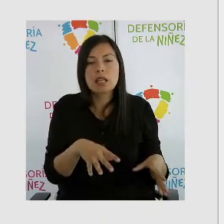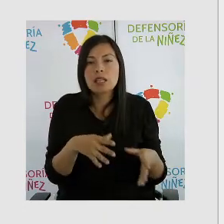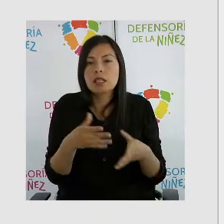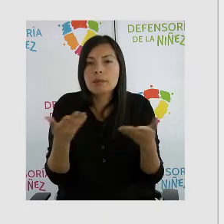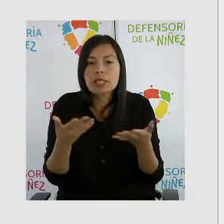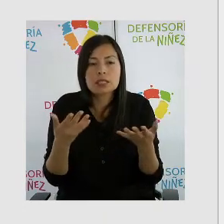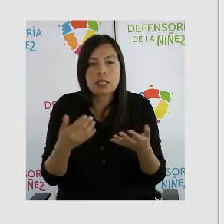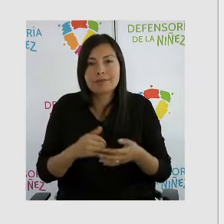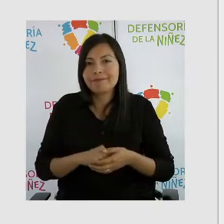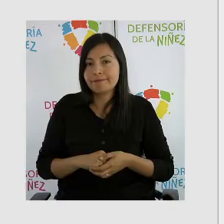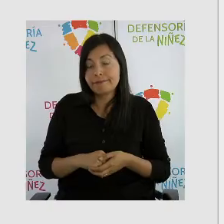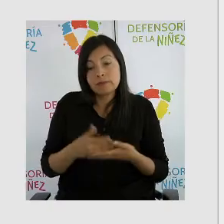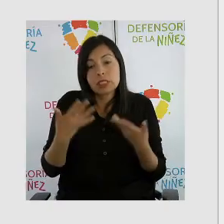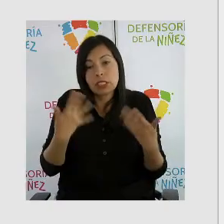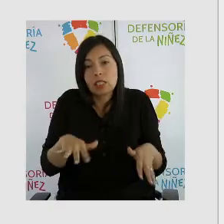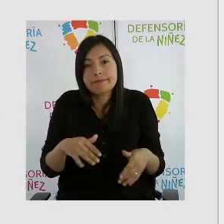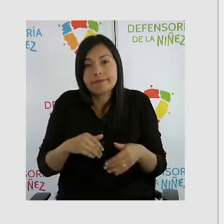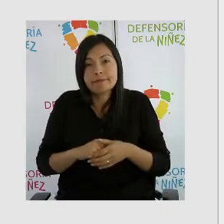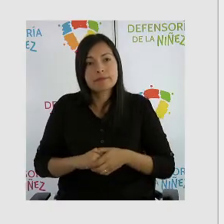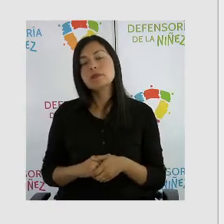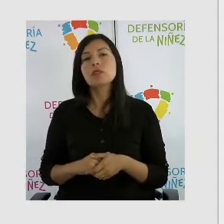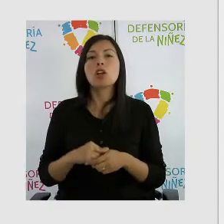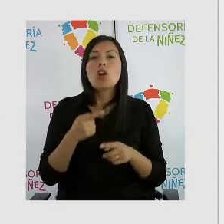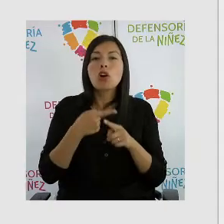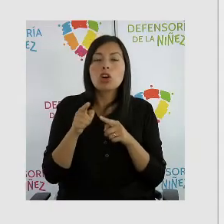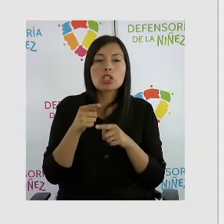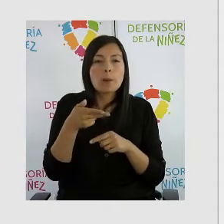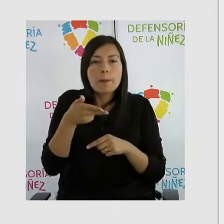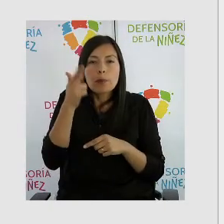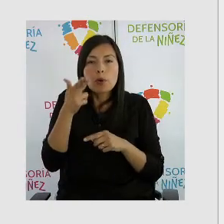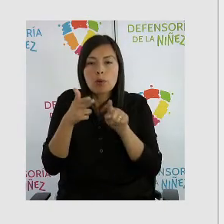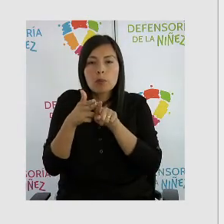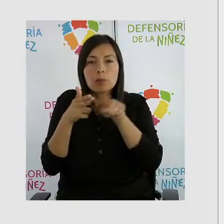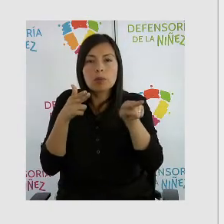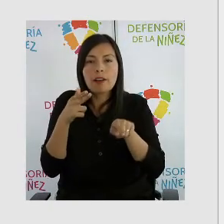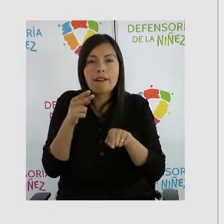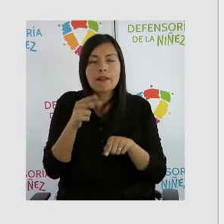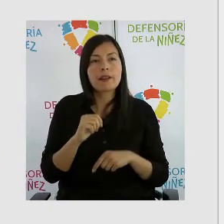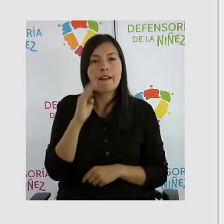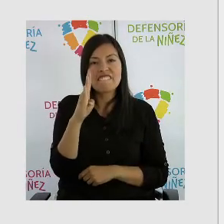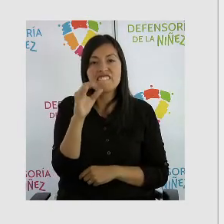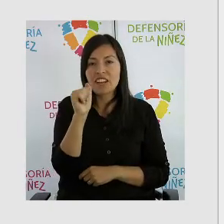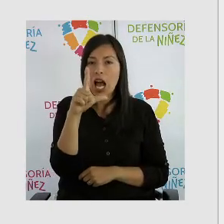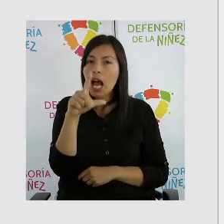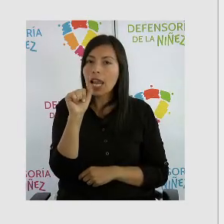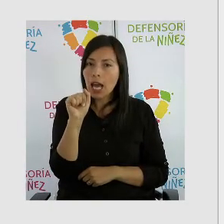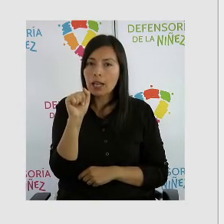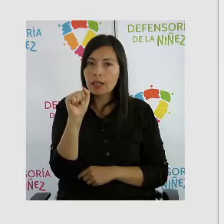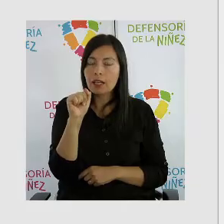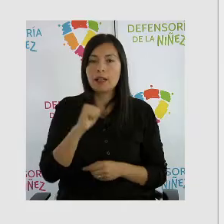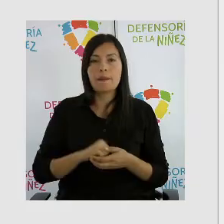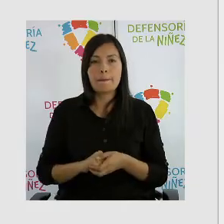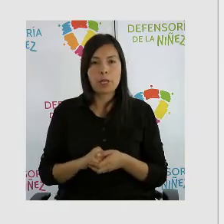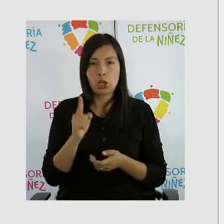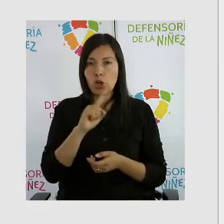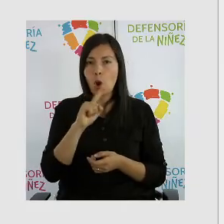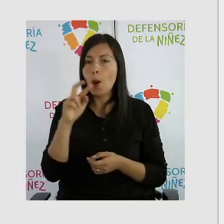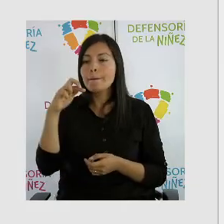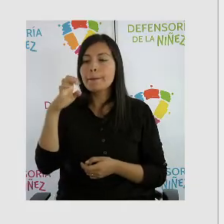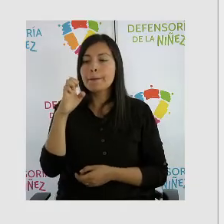policial. Y lesiones por bala, 11 casos, bala, no